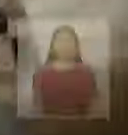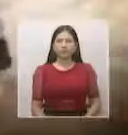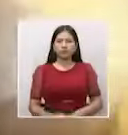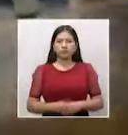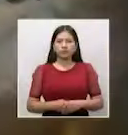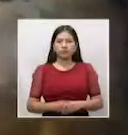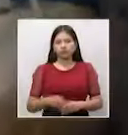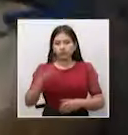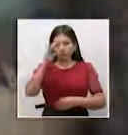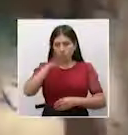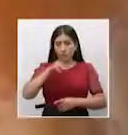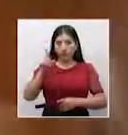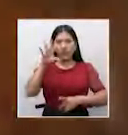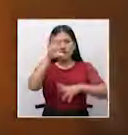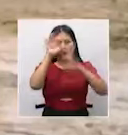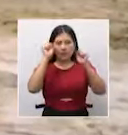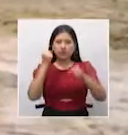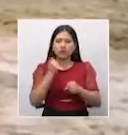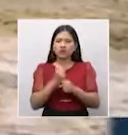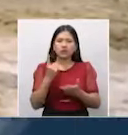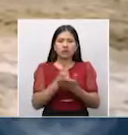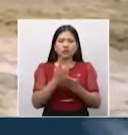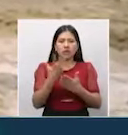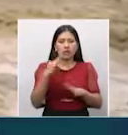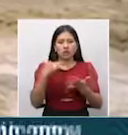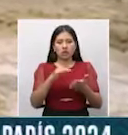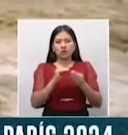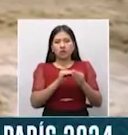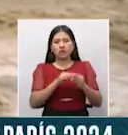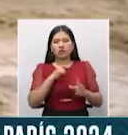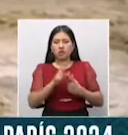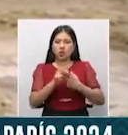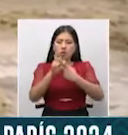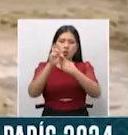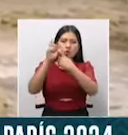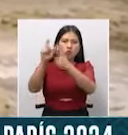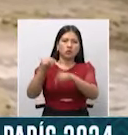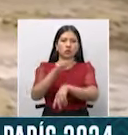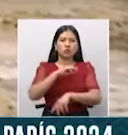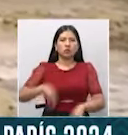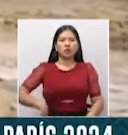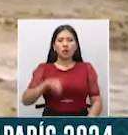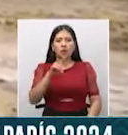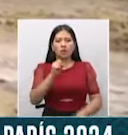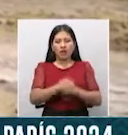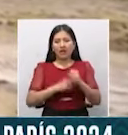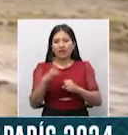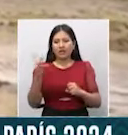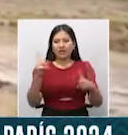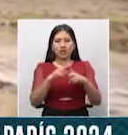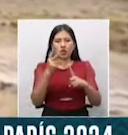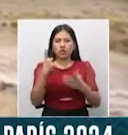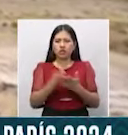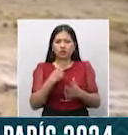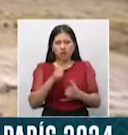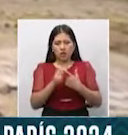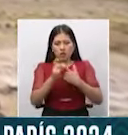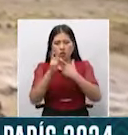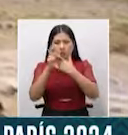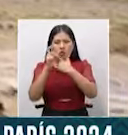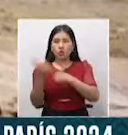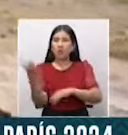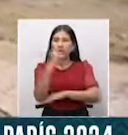Minero, Héctor creció corriendo por las montañas del municipio de Popó. Entre los 7 y 12 años, recorrió